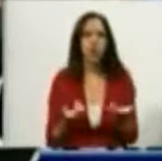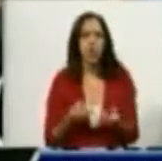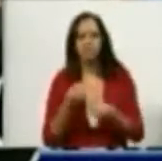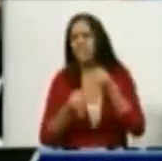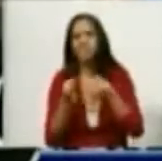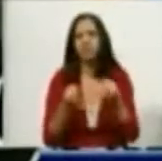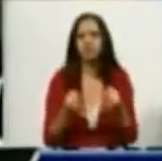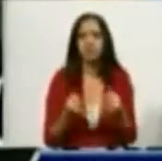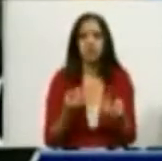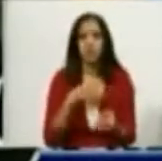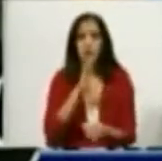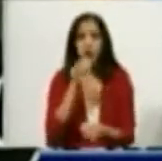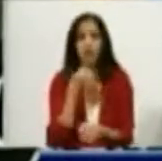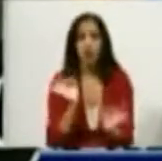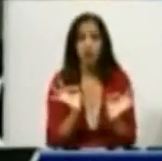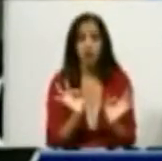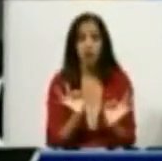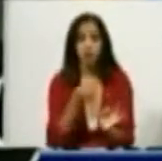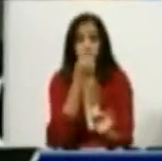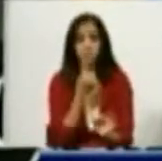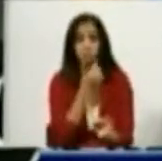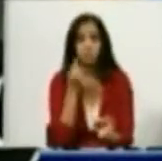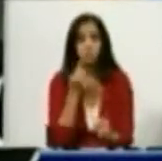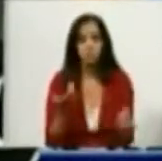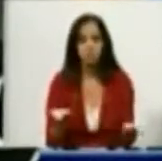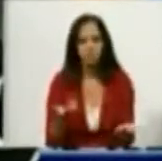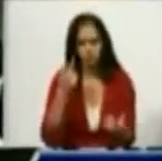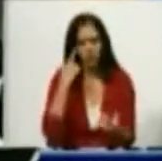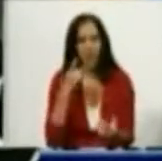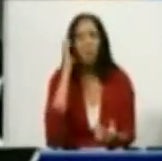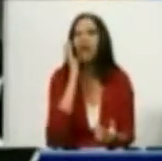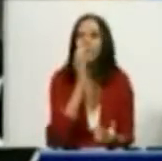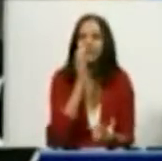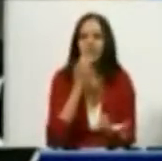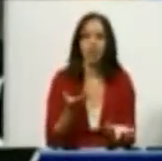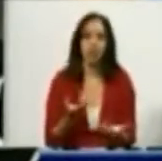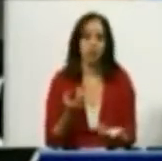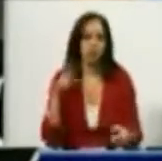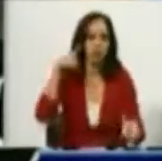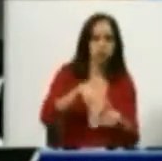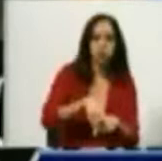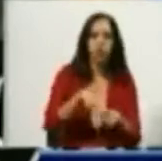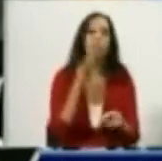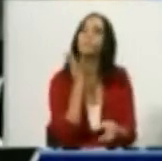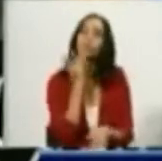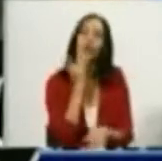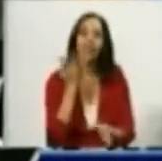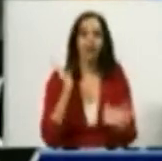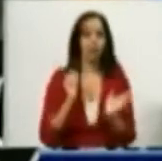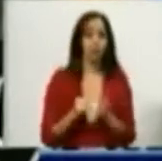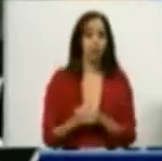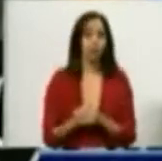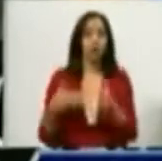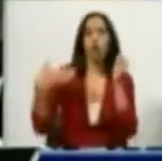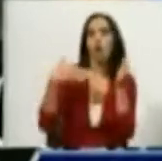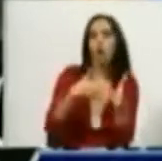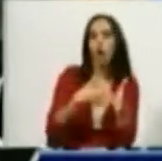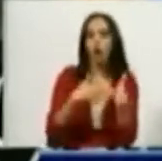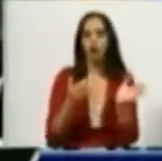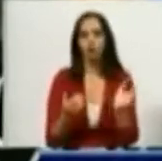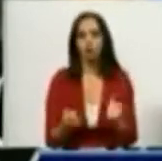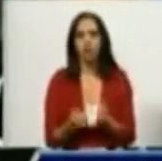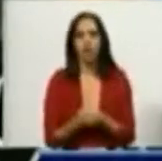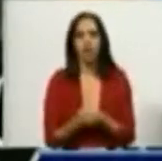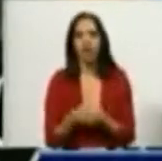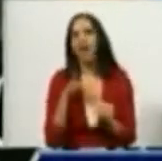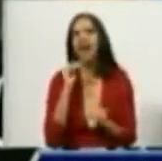y hace todas esas cosas y él no habla o sea tú ves como capriles arremete por ejemplo este contra contra quien Bueno